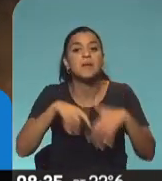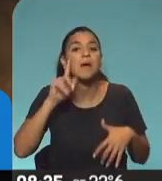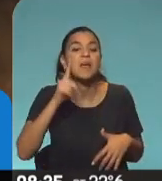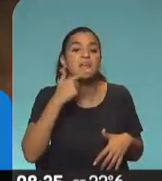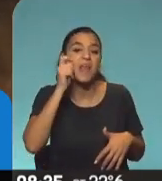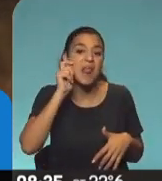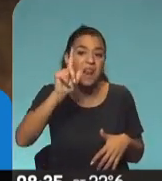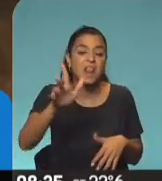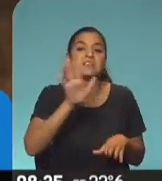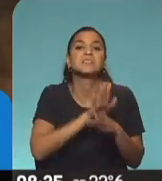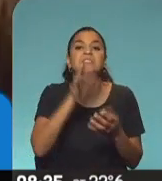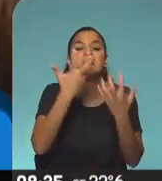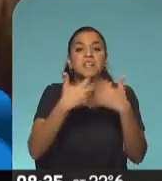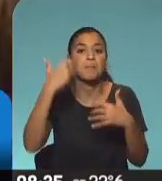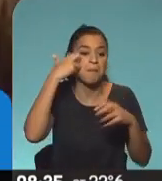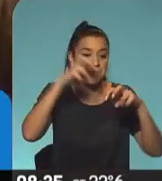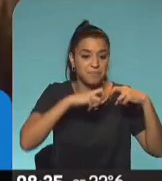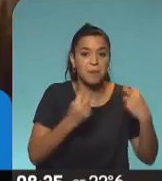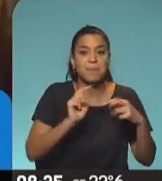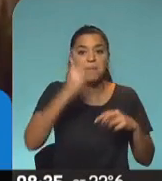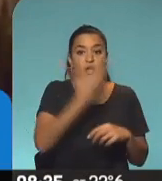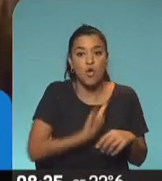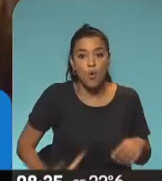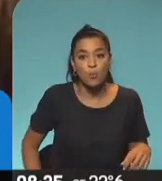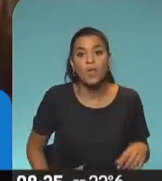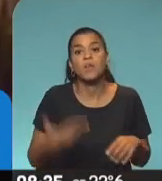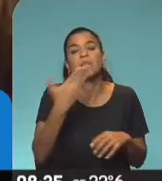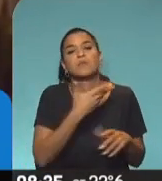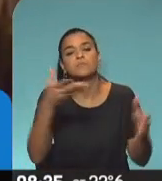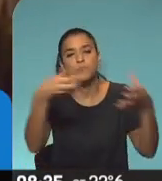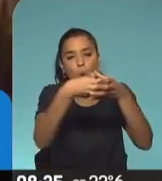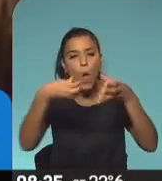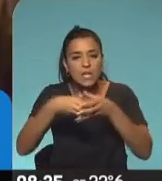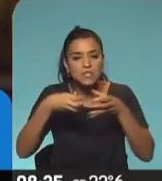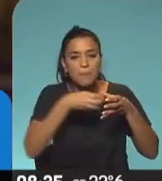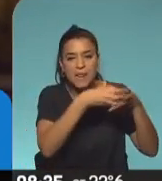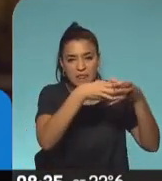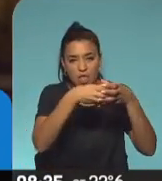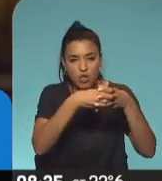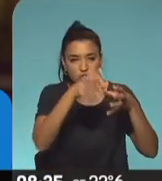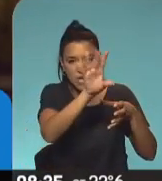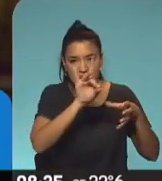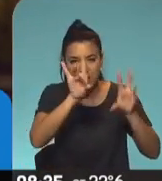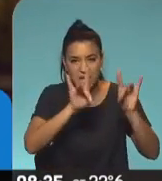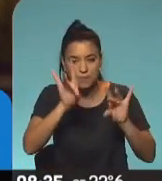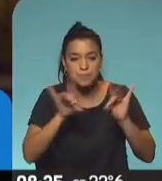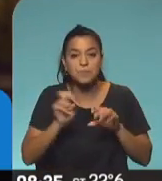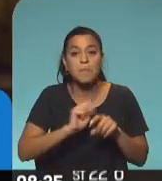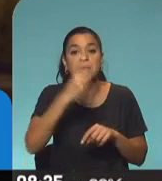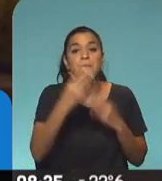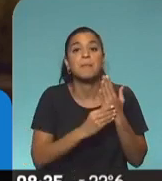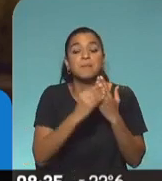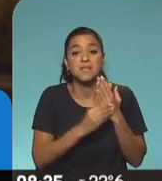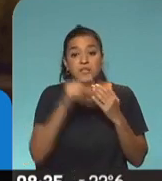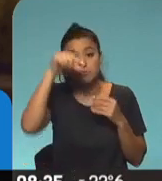sistema parlamentario, donde se elige el primer gobierno, en elecciones se eligen coaliciones y se eligen partidos, y que el primer ministro ahora